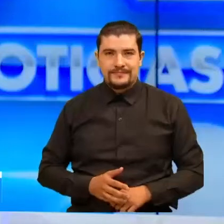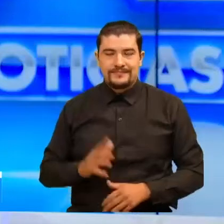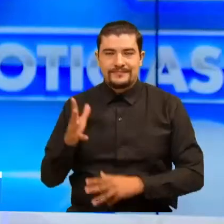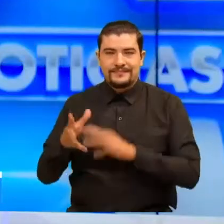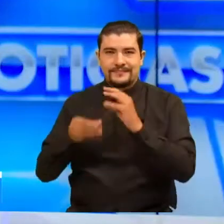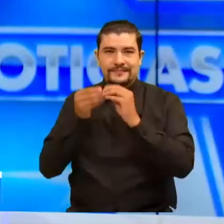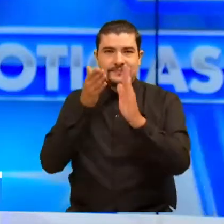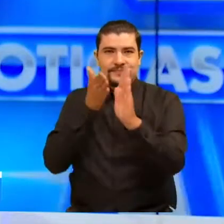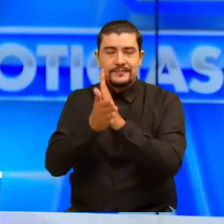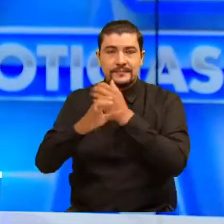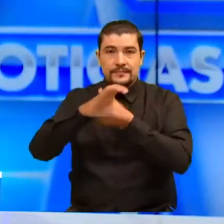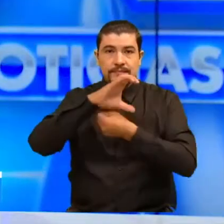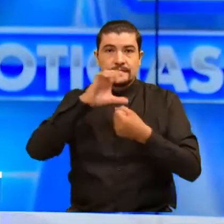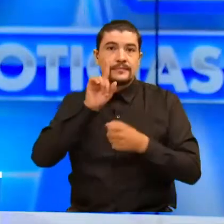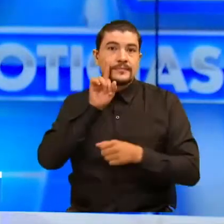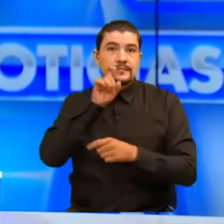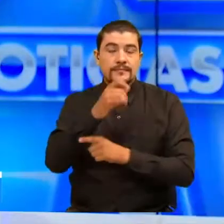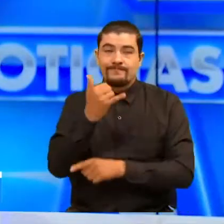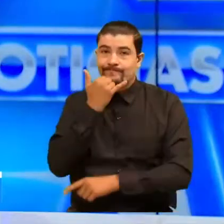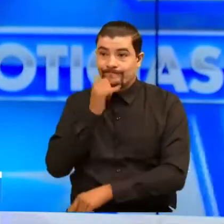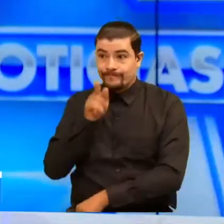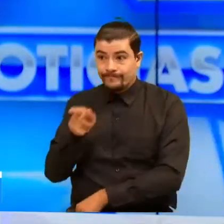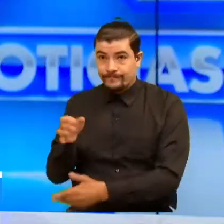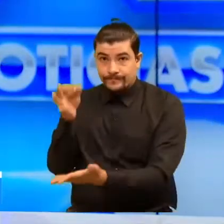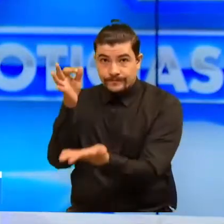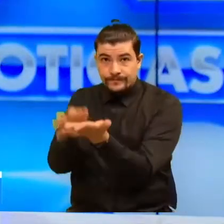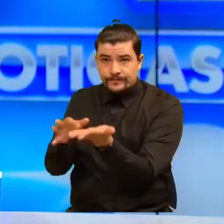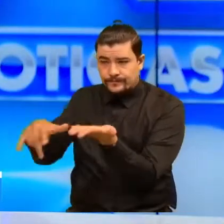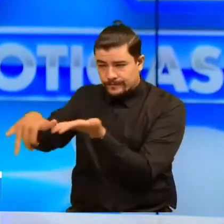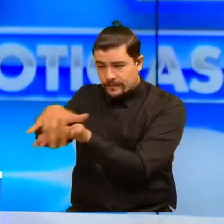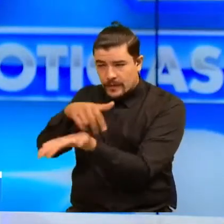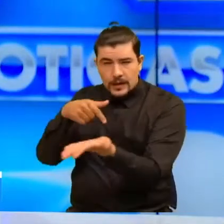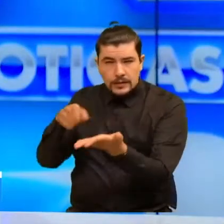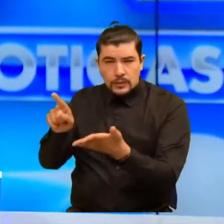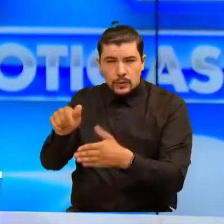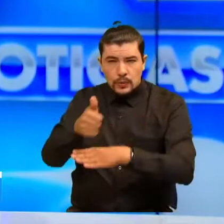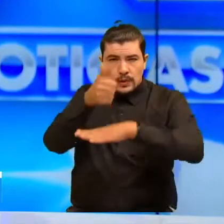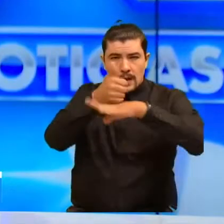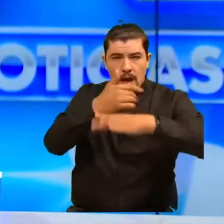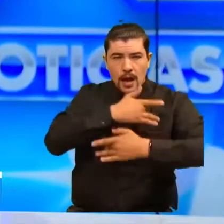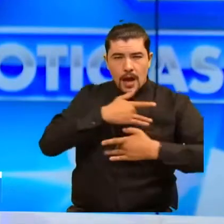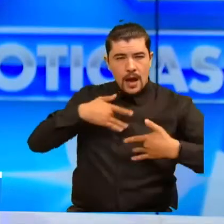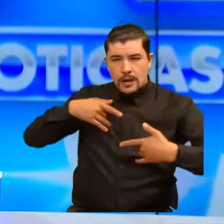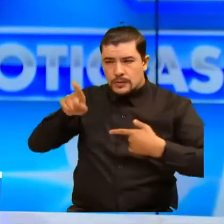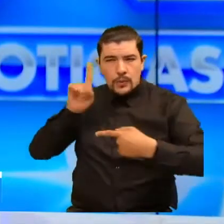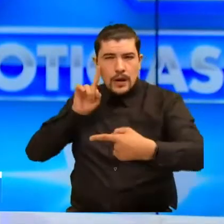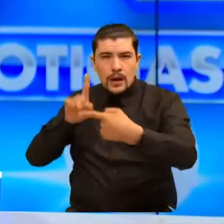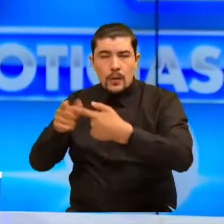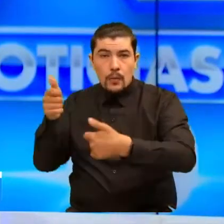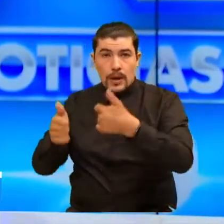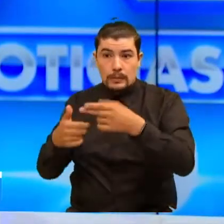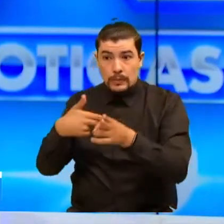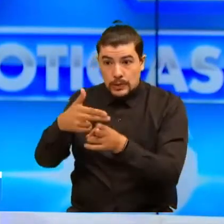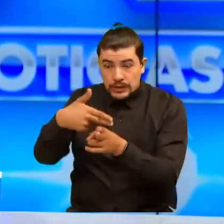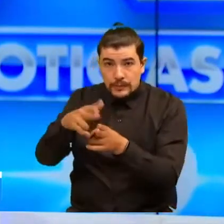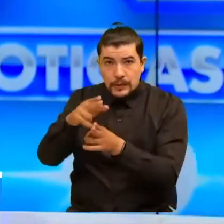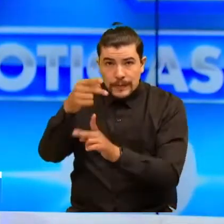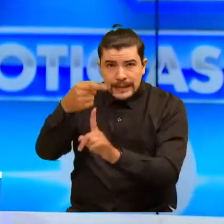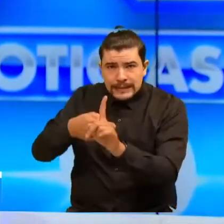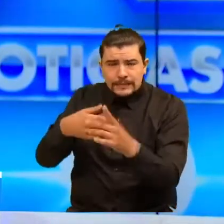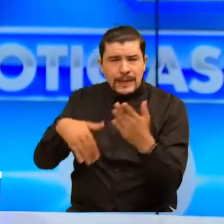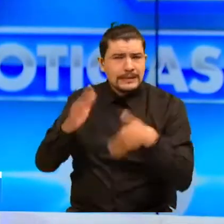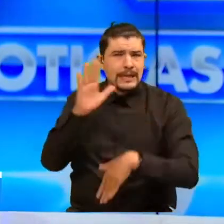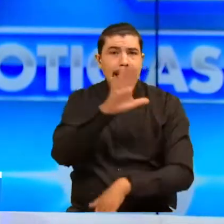Seguimos con noticias de Bucaramanga porque justamente en la capital santandereana la meta de las autoridades de salud es que en los próximos meses se llegue a más de 500.000